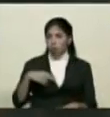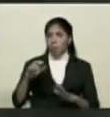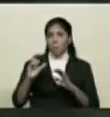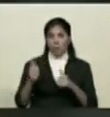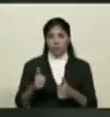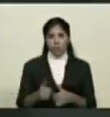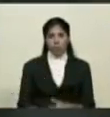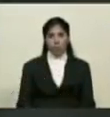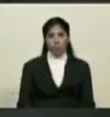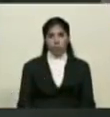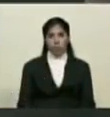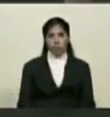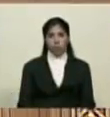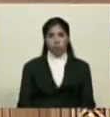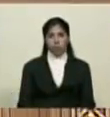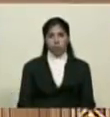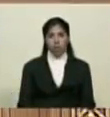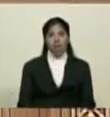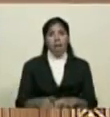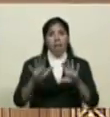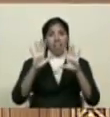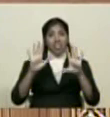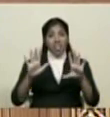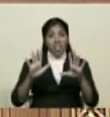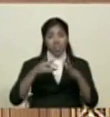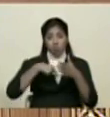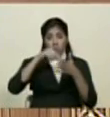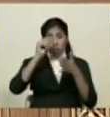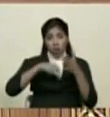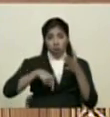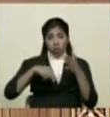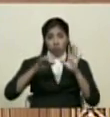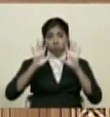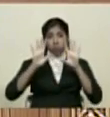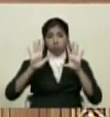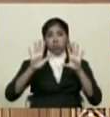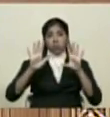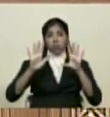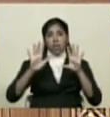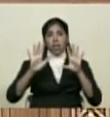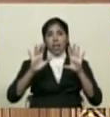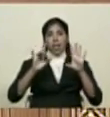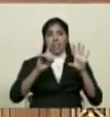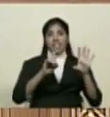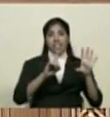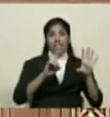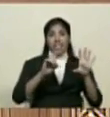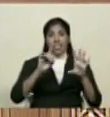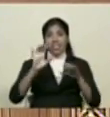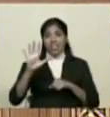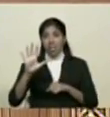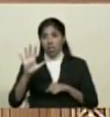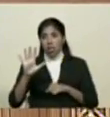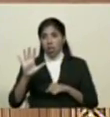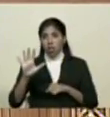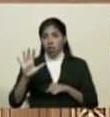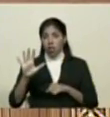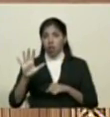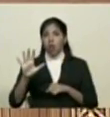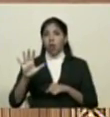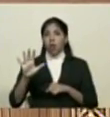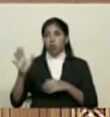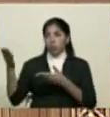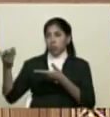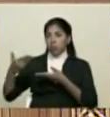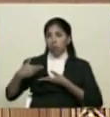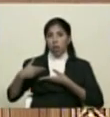hemos detectado, por ejemplo, en 10 contratos de 65 que ya nos entregó el actual presidente